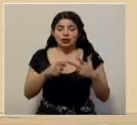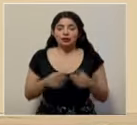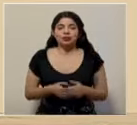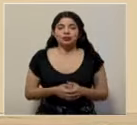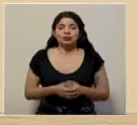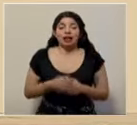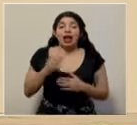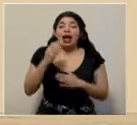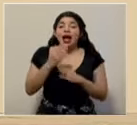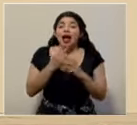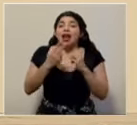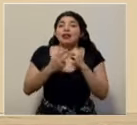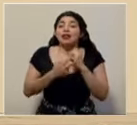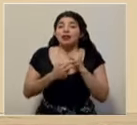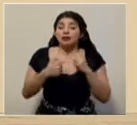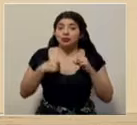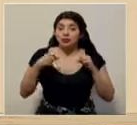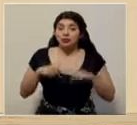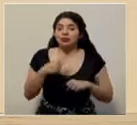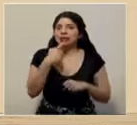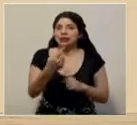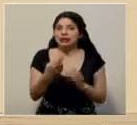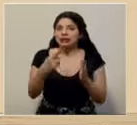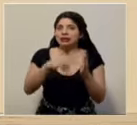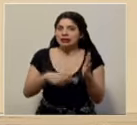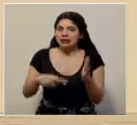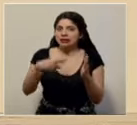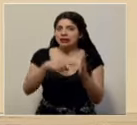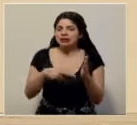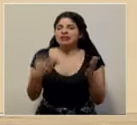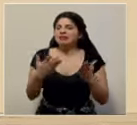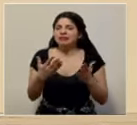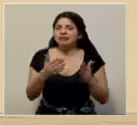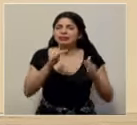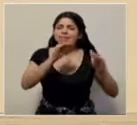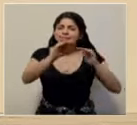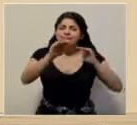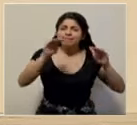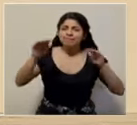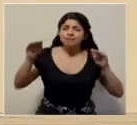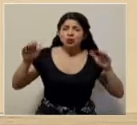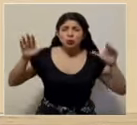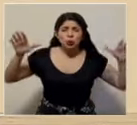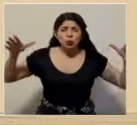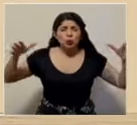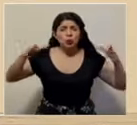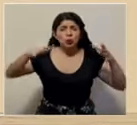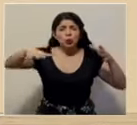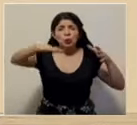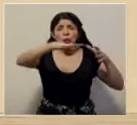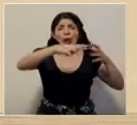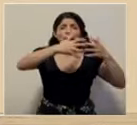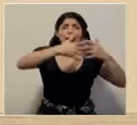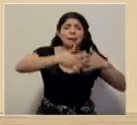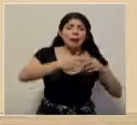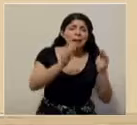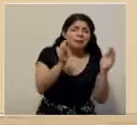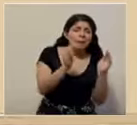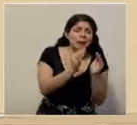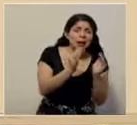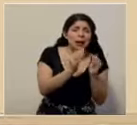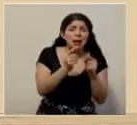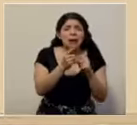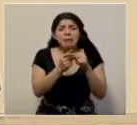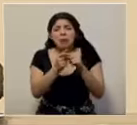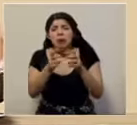y cada vez que pueda lo voy a recordar, también es un llamado a todo el sector, todas las empresas, pequeñas, medianas y